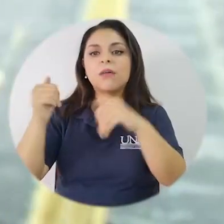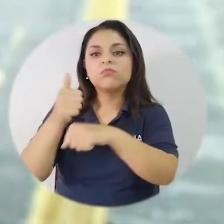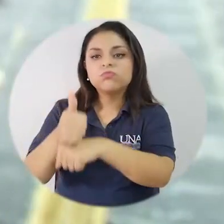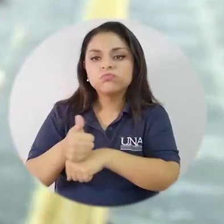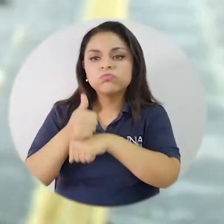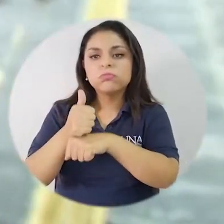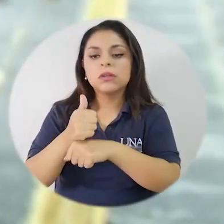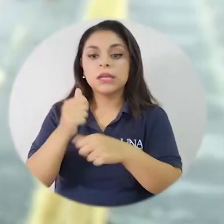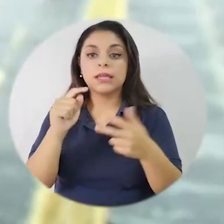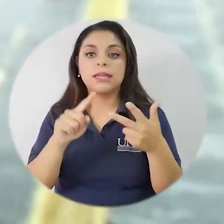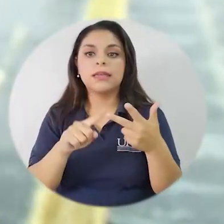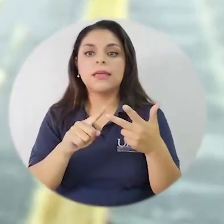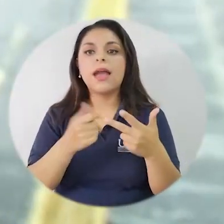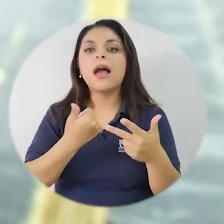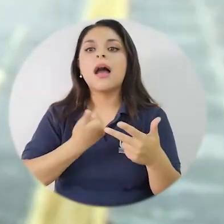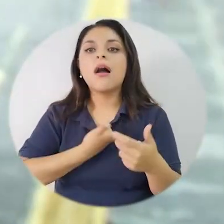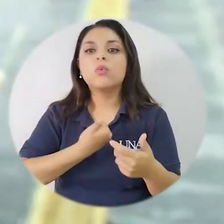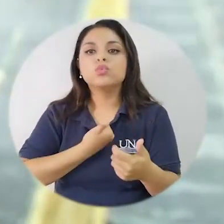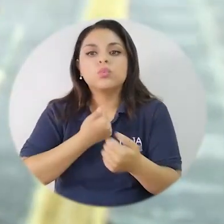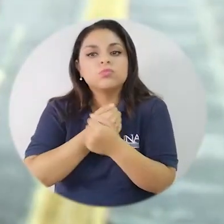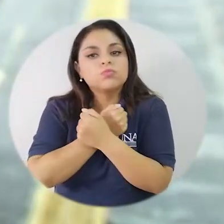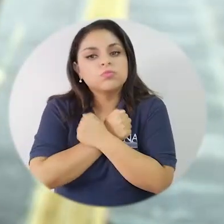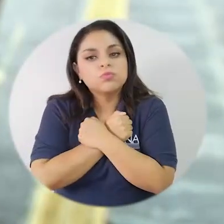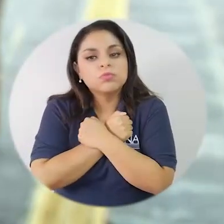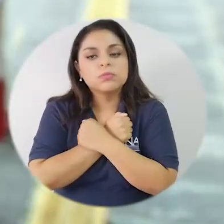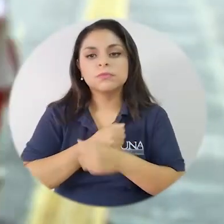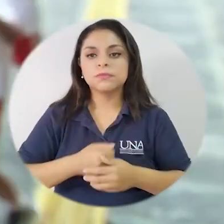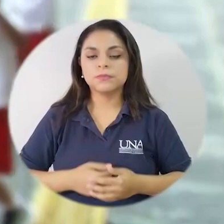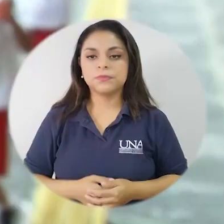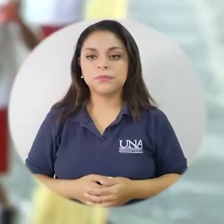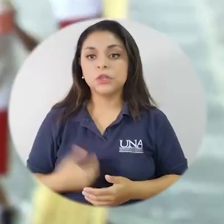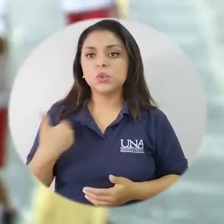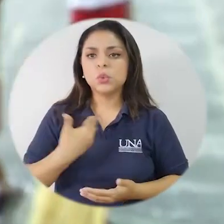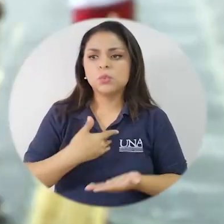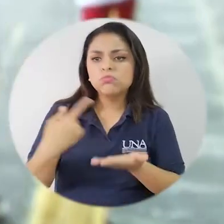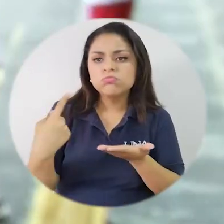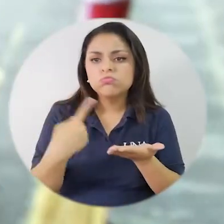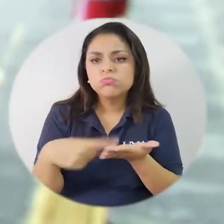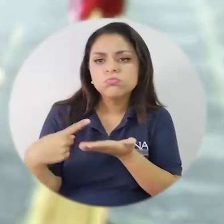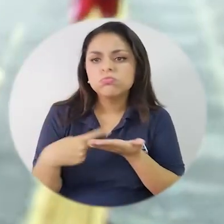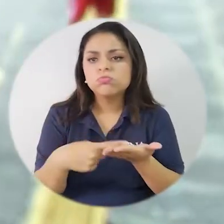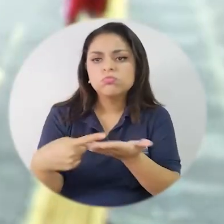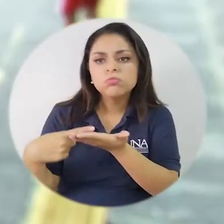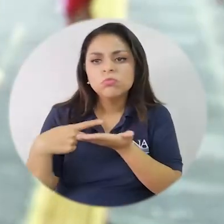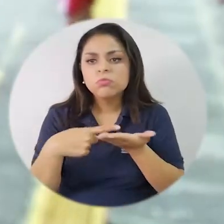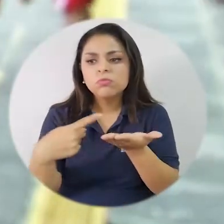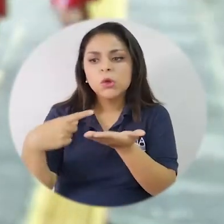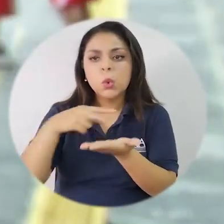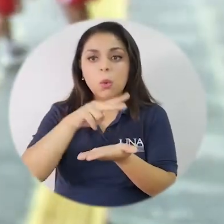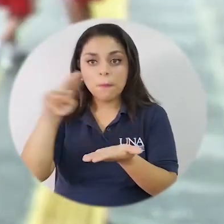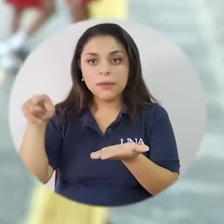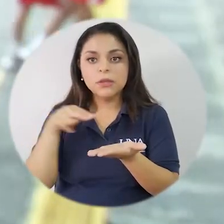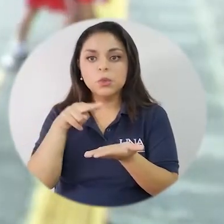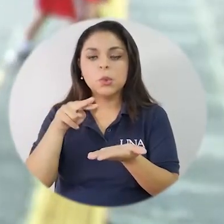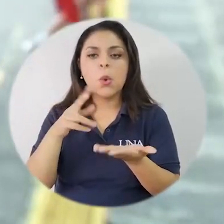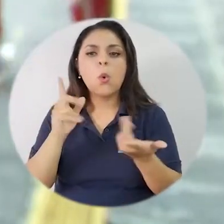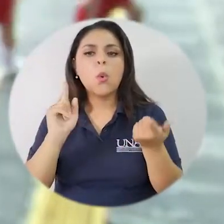física en estos niños, y la autoestima. Y comentamos entre todos los